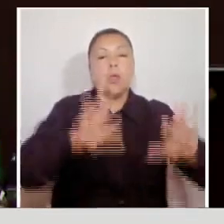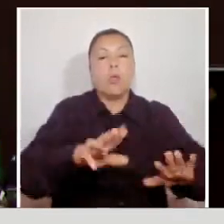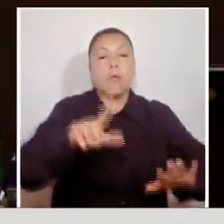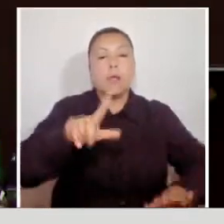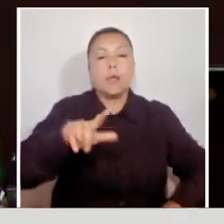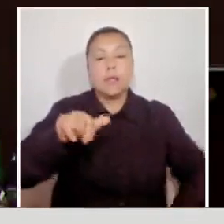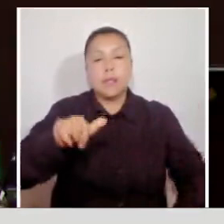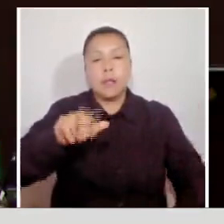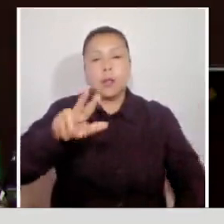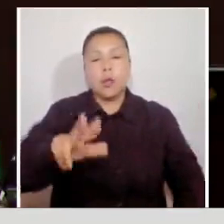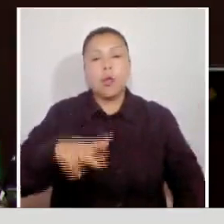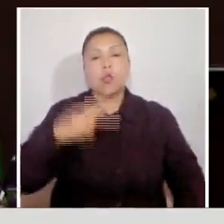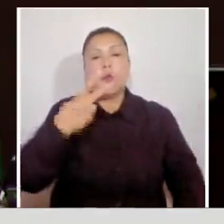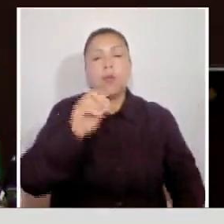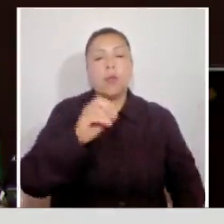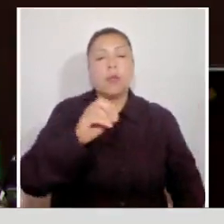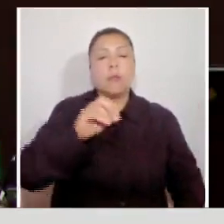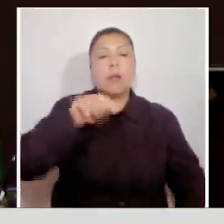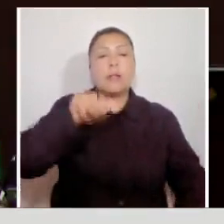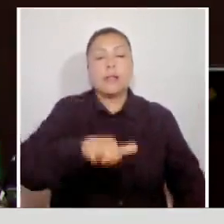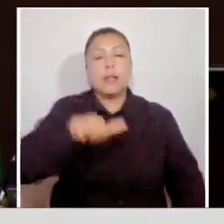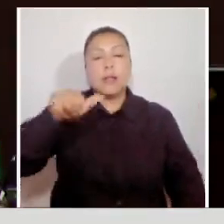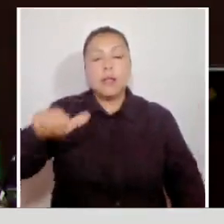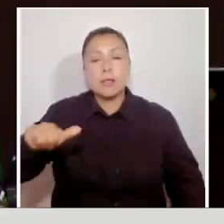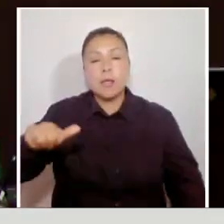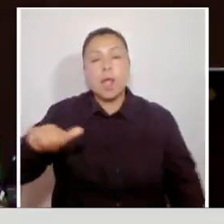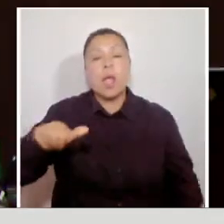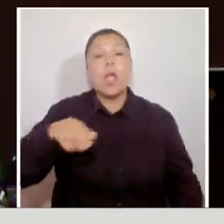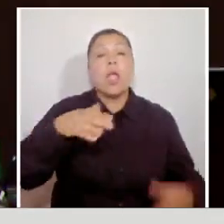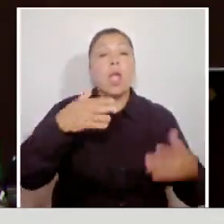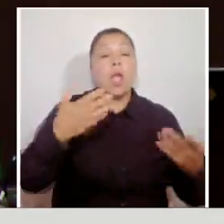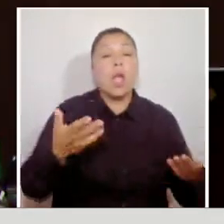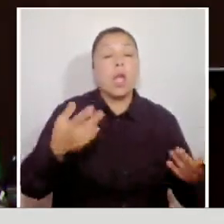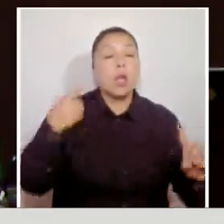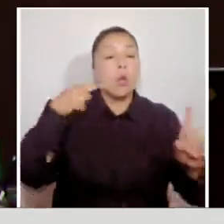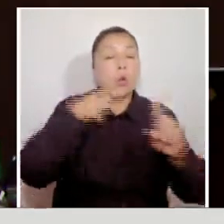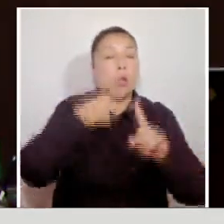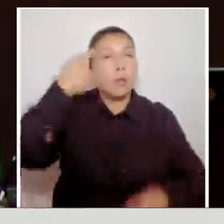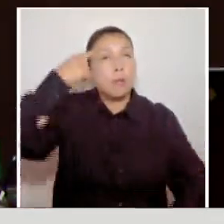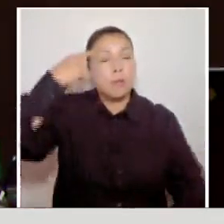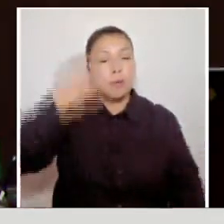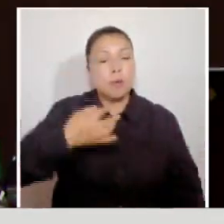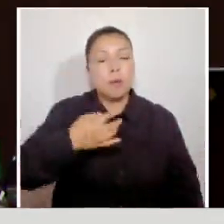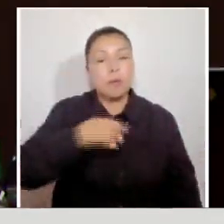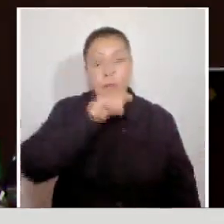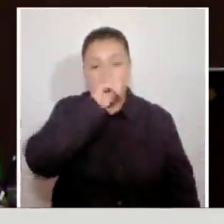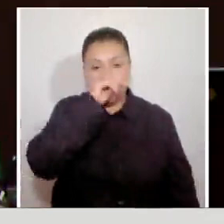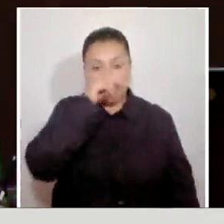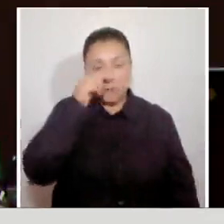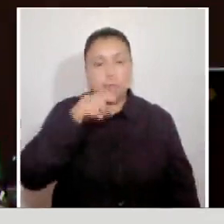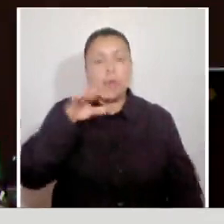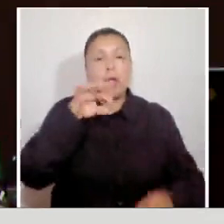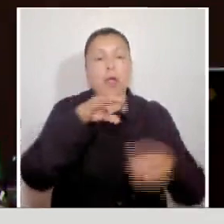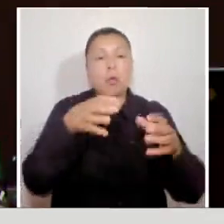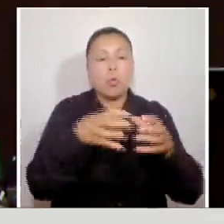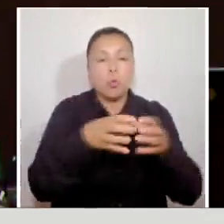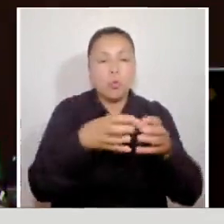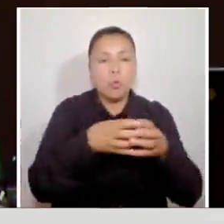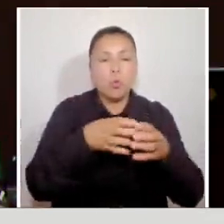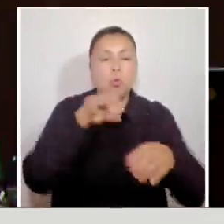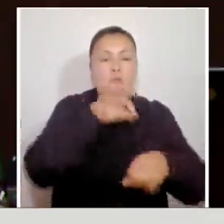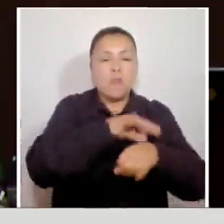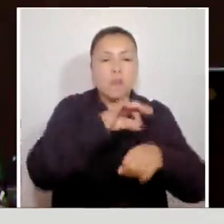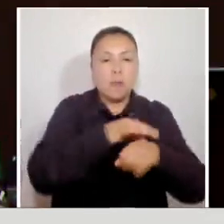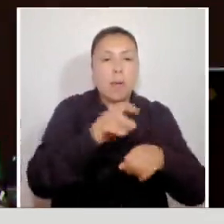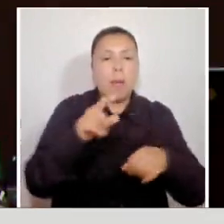y 20.066 en el sentido de considerar el síndrome de alienación parental como